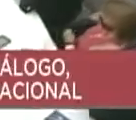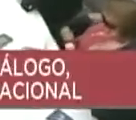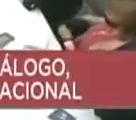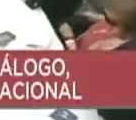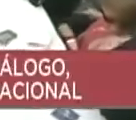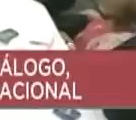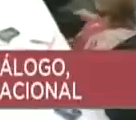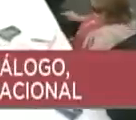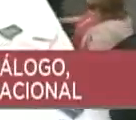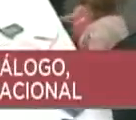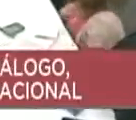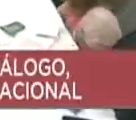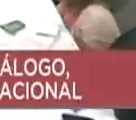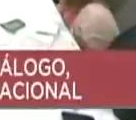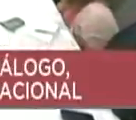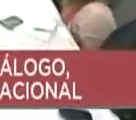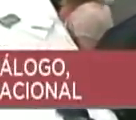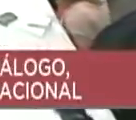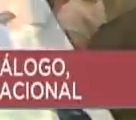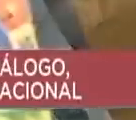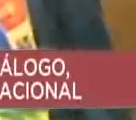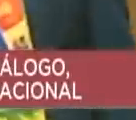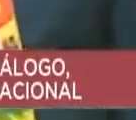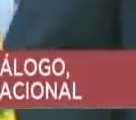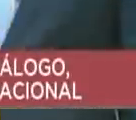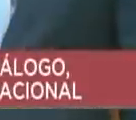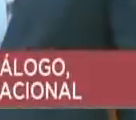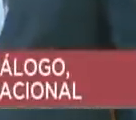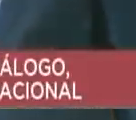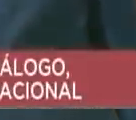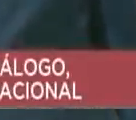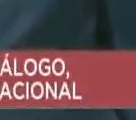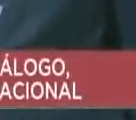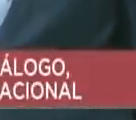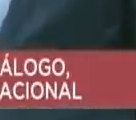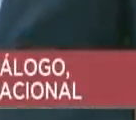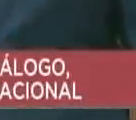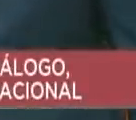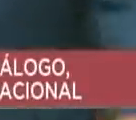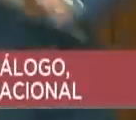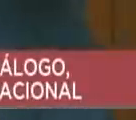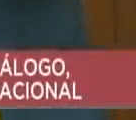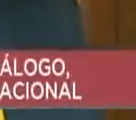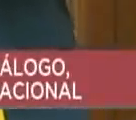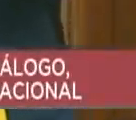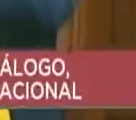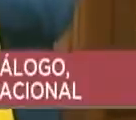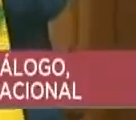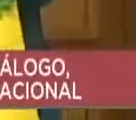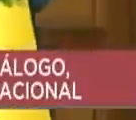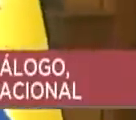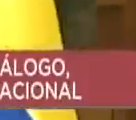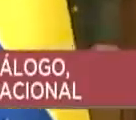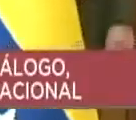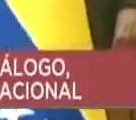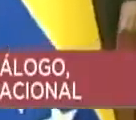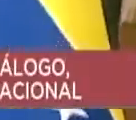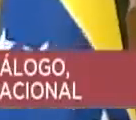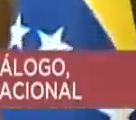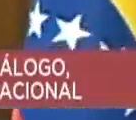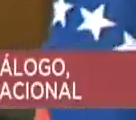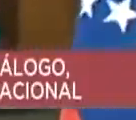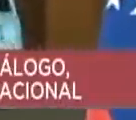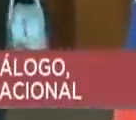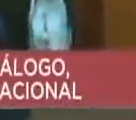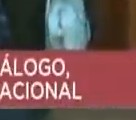El Palacio de Miraflores, el ciudadano Nicolás Maduro Moros, presidente constitucional de